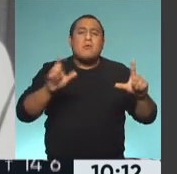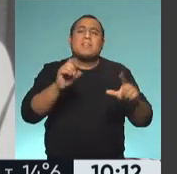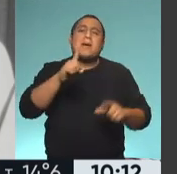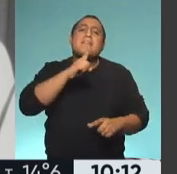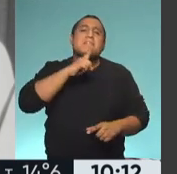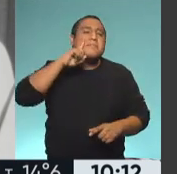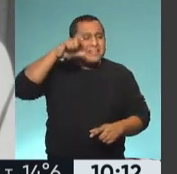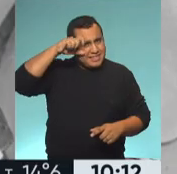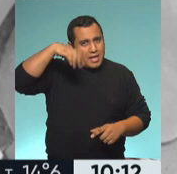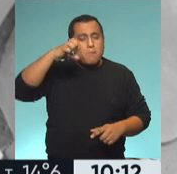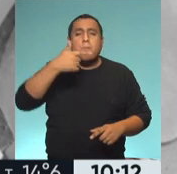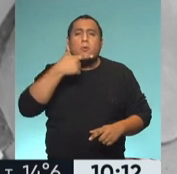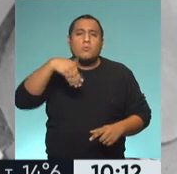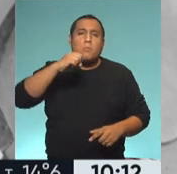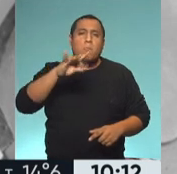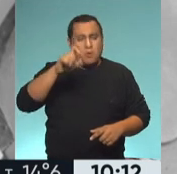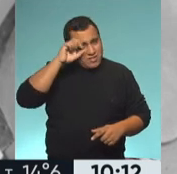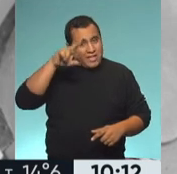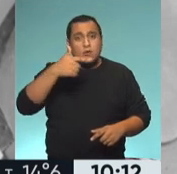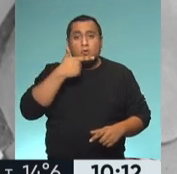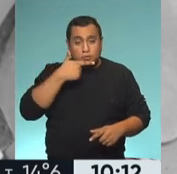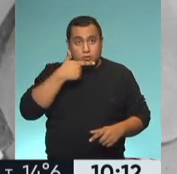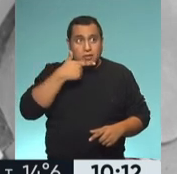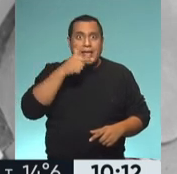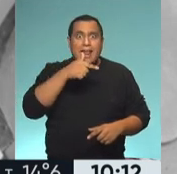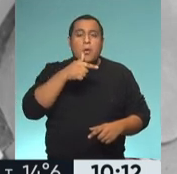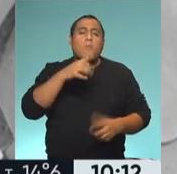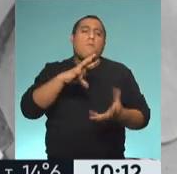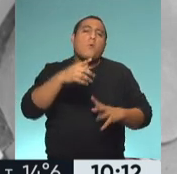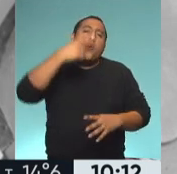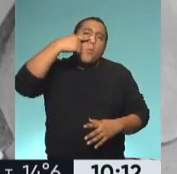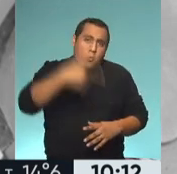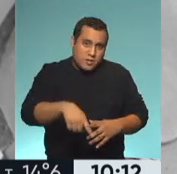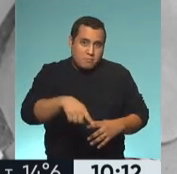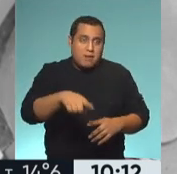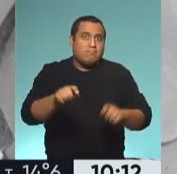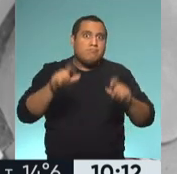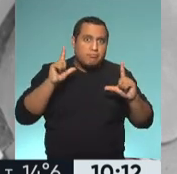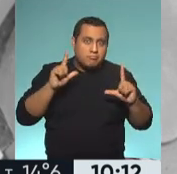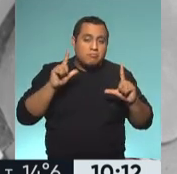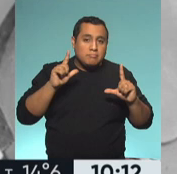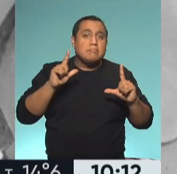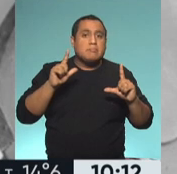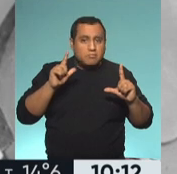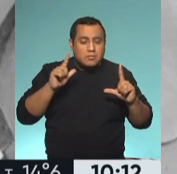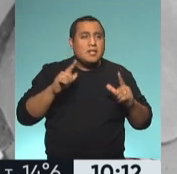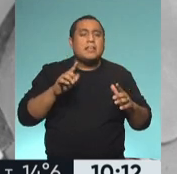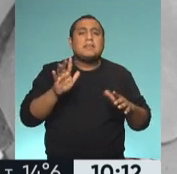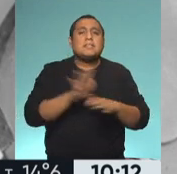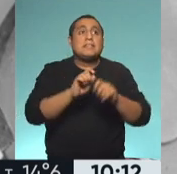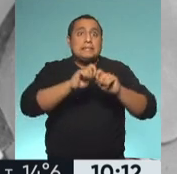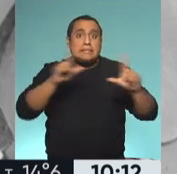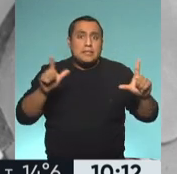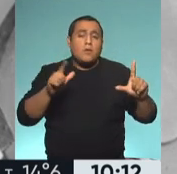Chaplin deleitaría con la última aparición de Carlitos en pantalla. Era una mezcla entre cine mudo y